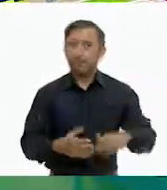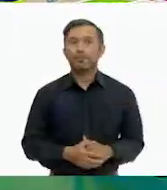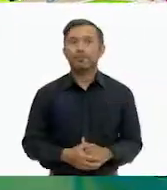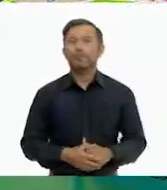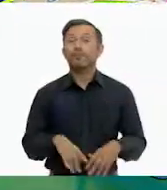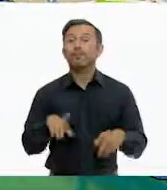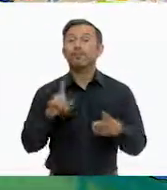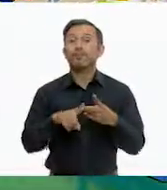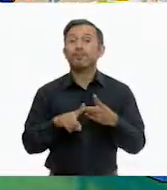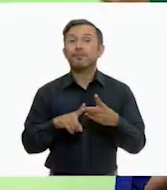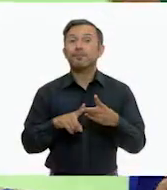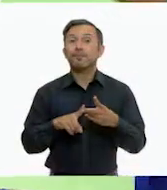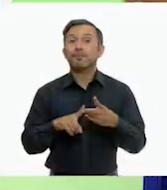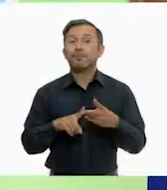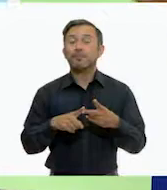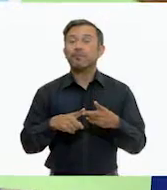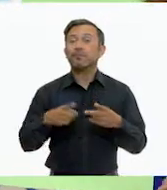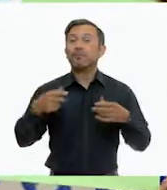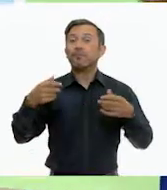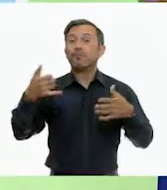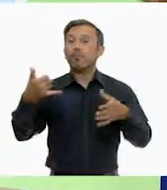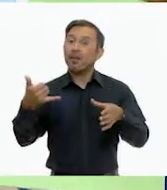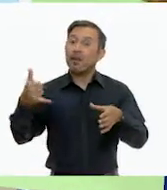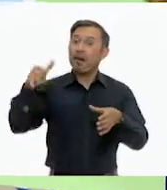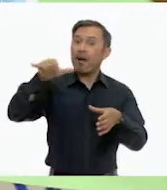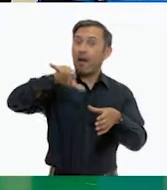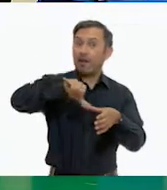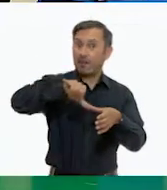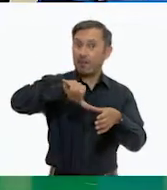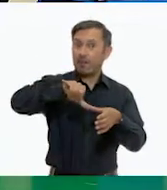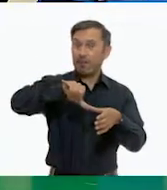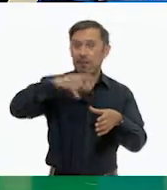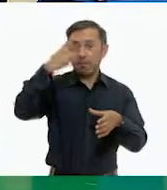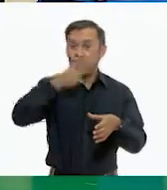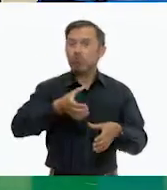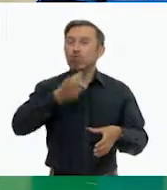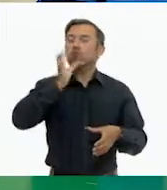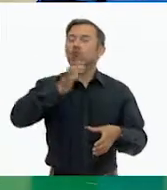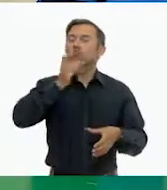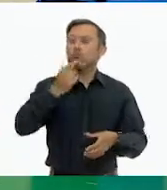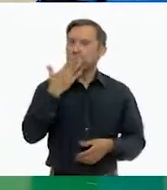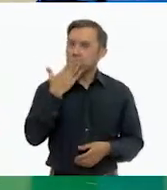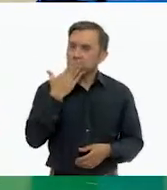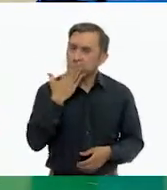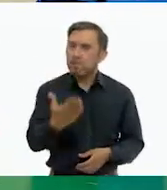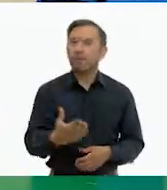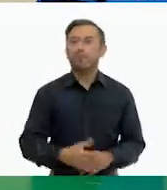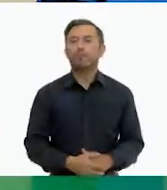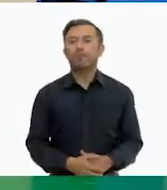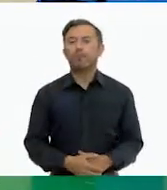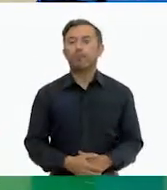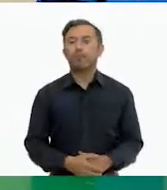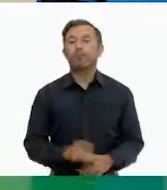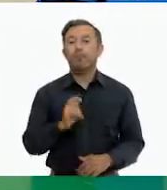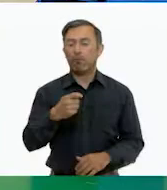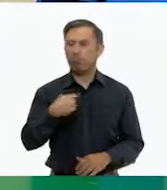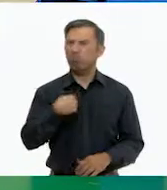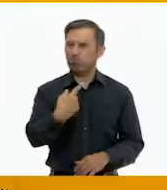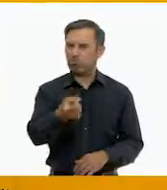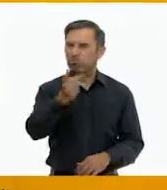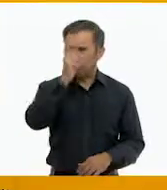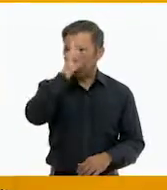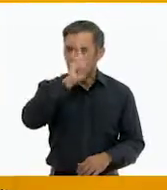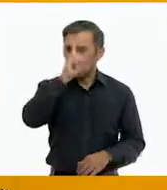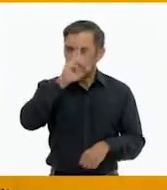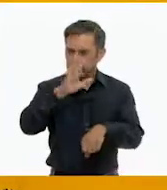la jarra del buen beber, donde una de las principales